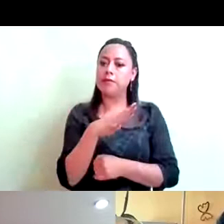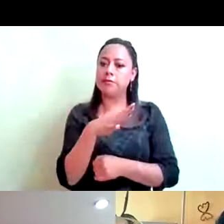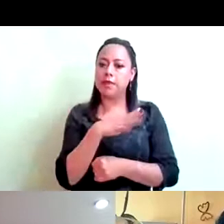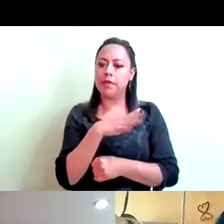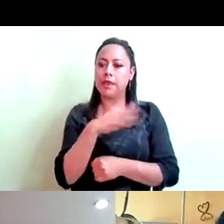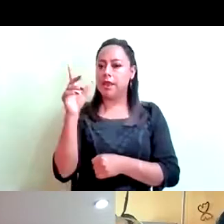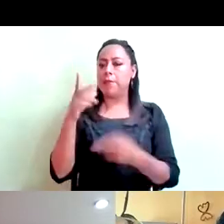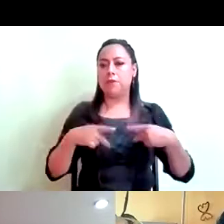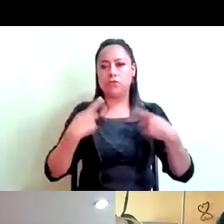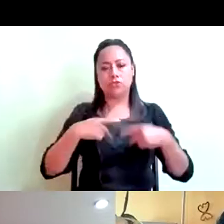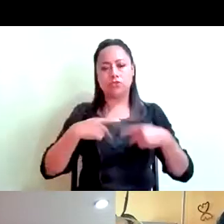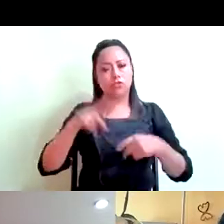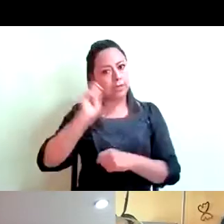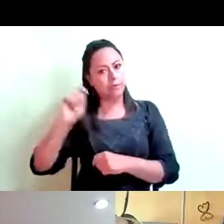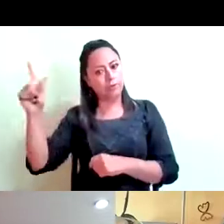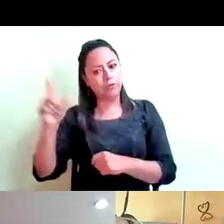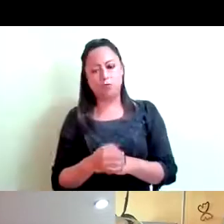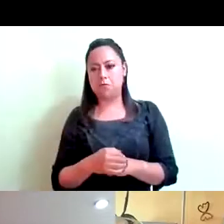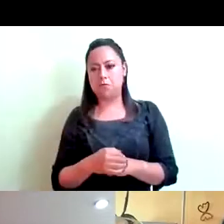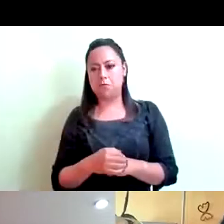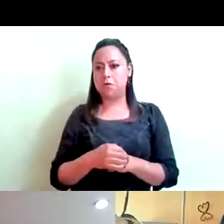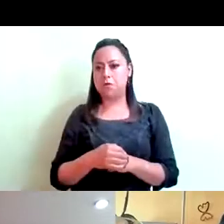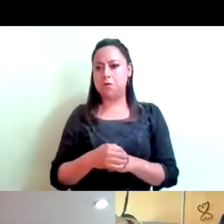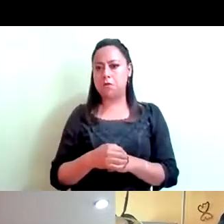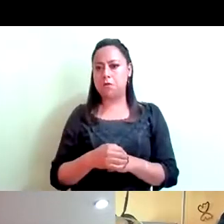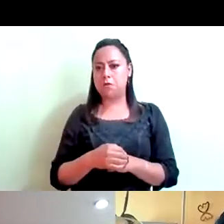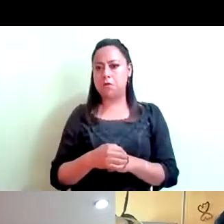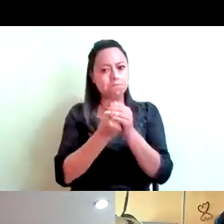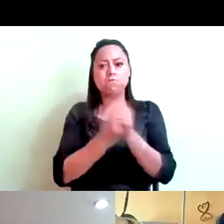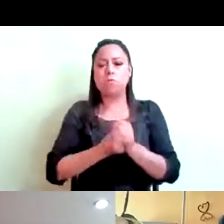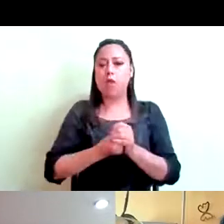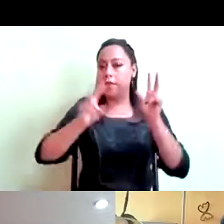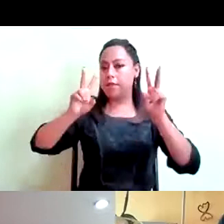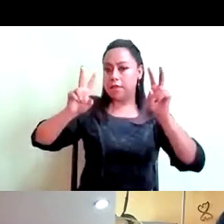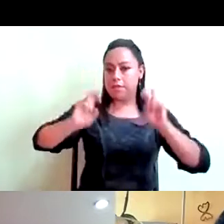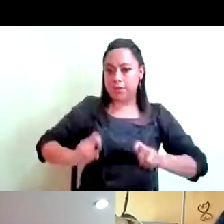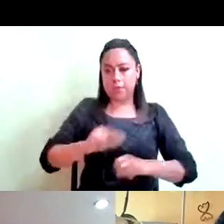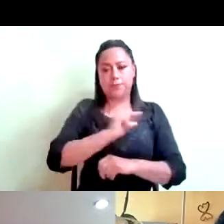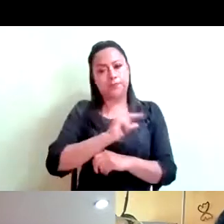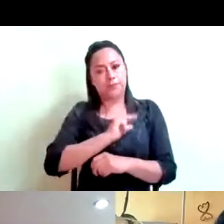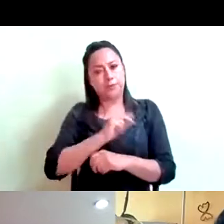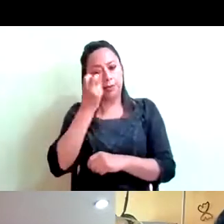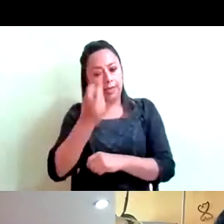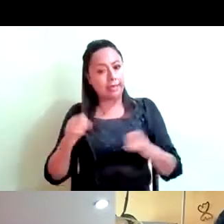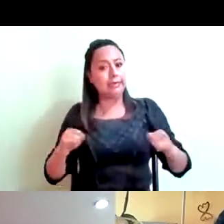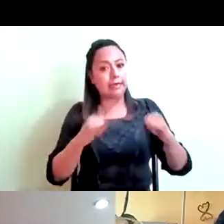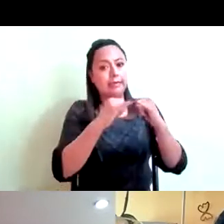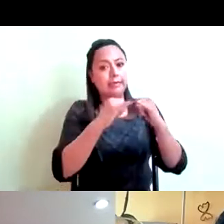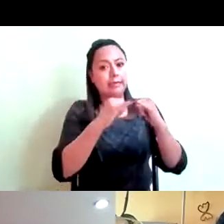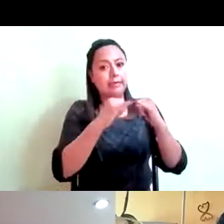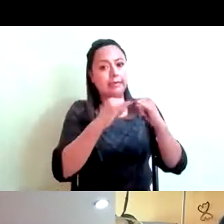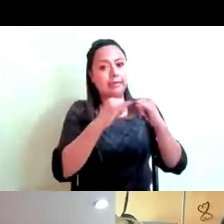altamente capacitados de materia particular en aquellas instituciones que emiten